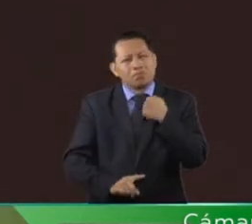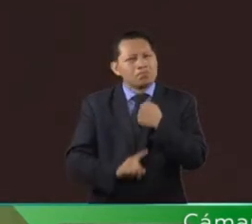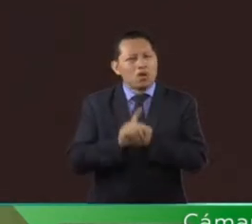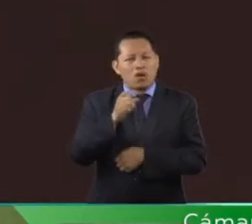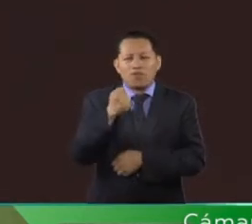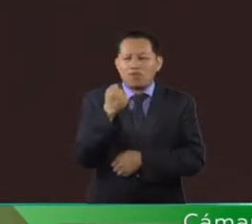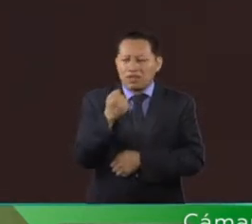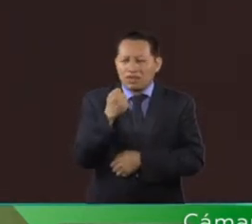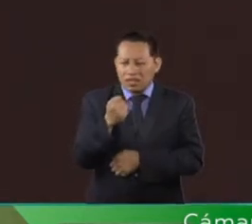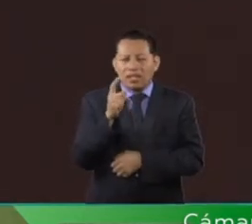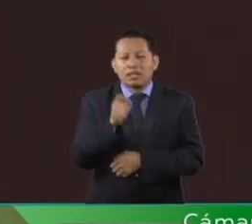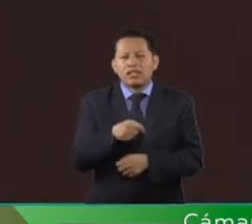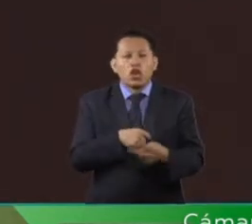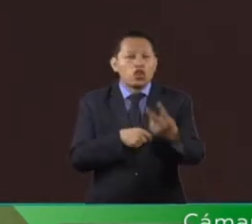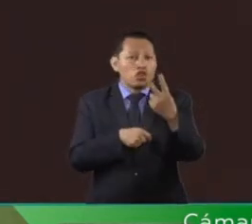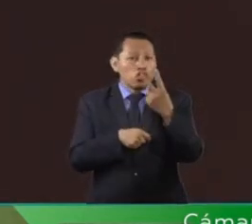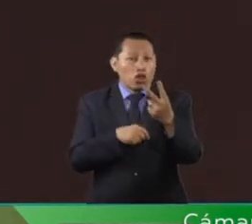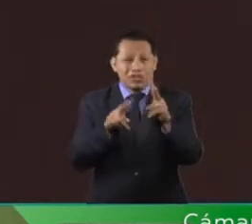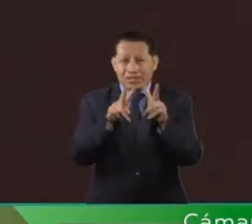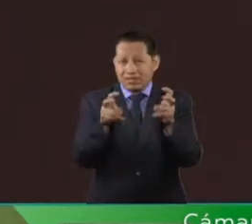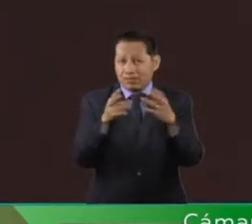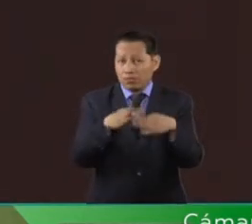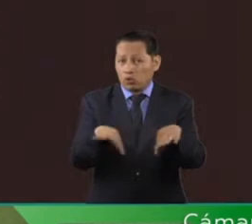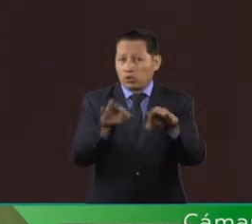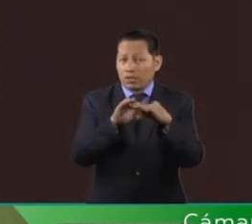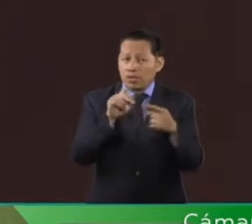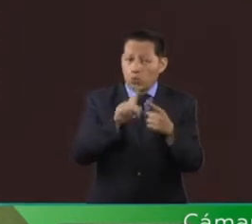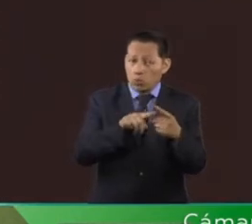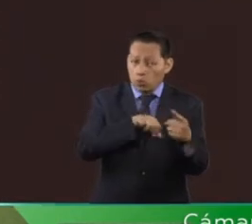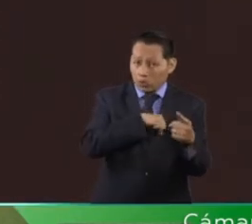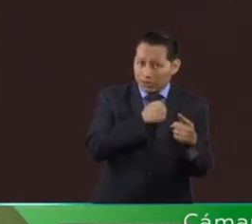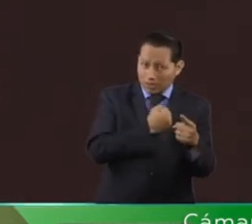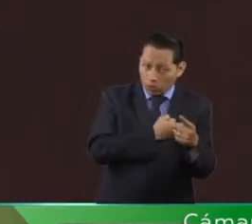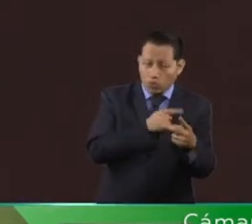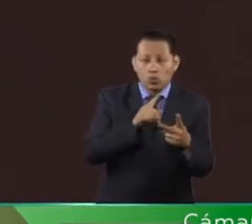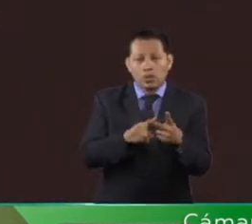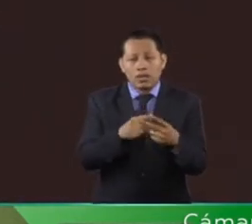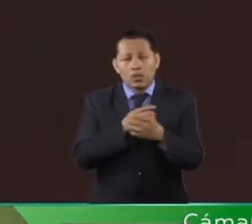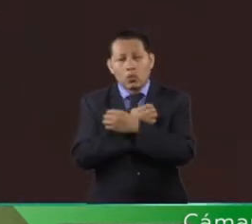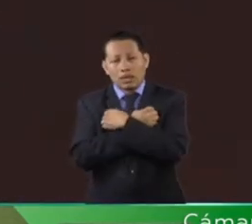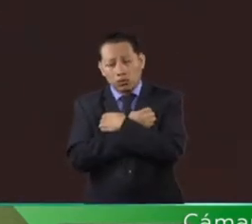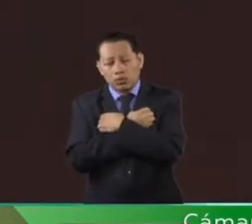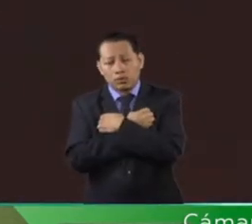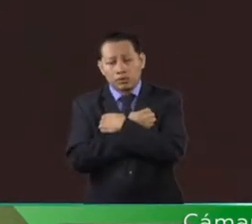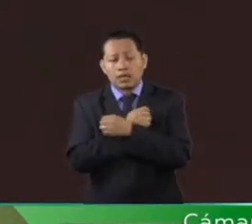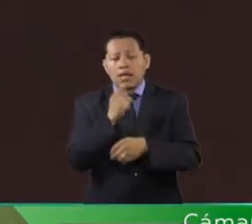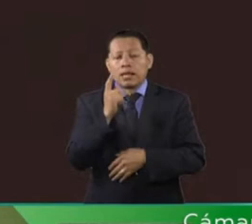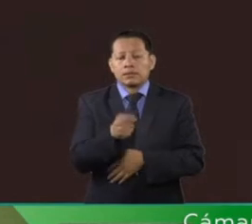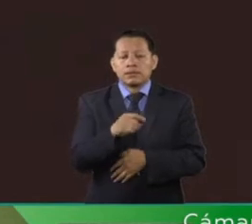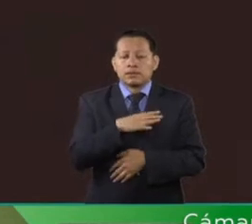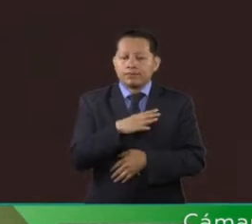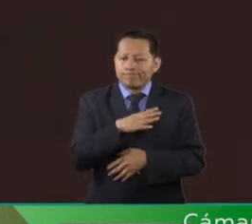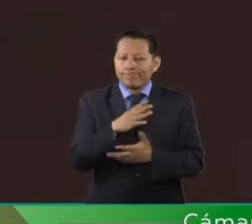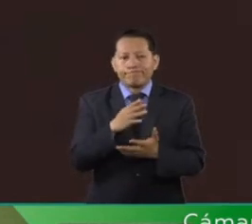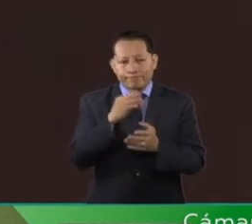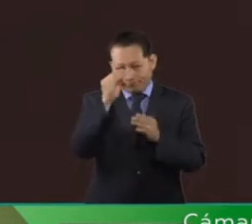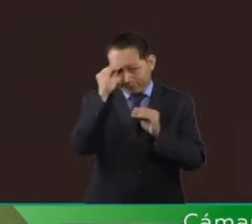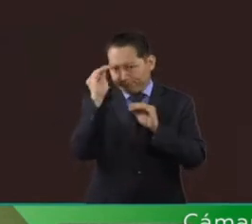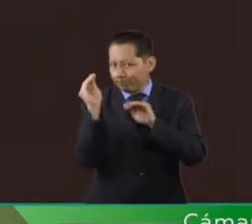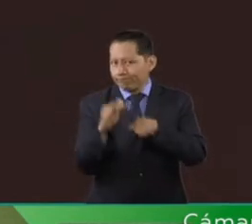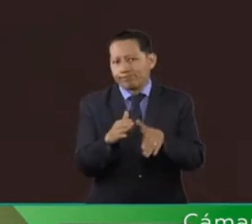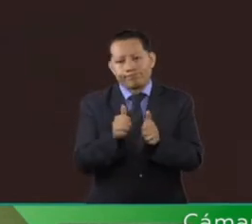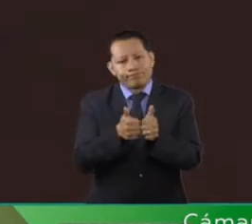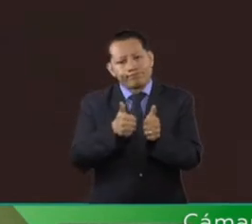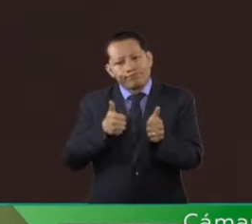enorme en dos rubros sumamente importantes: la salud y la educación. El abandono, rezago y